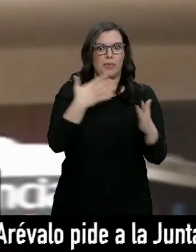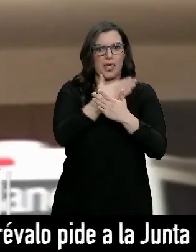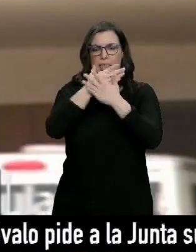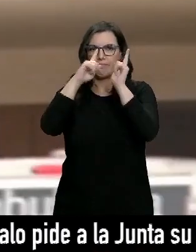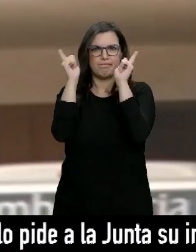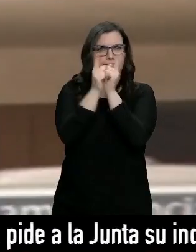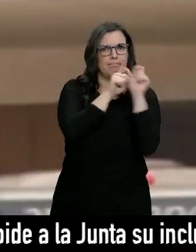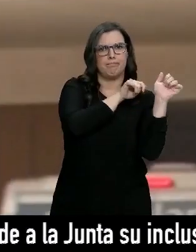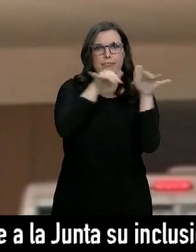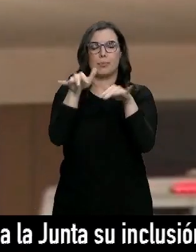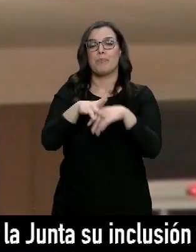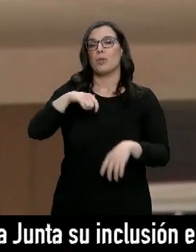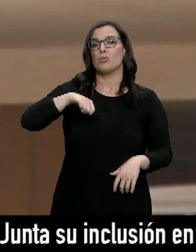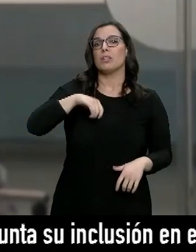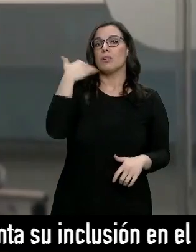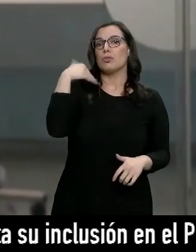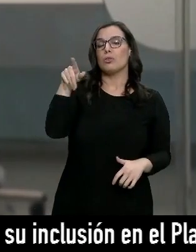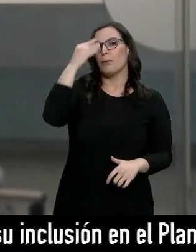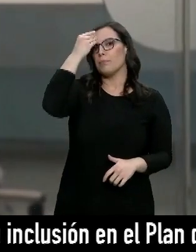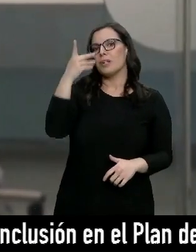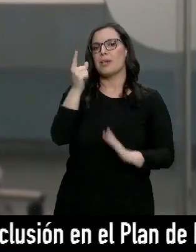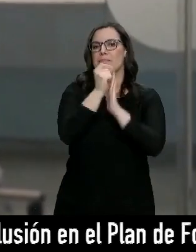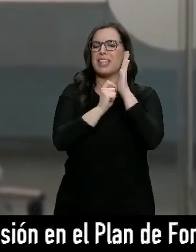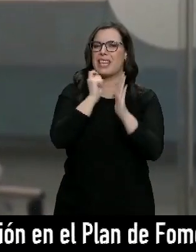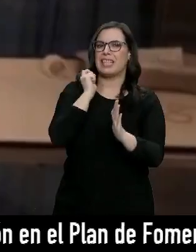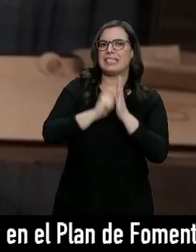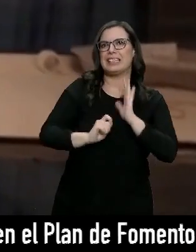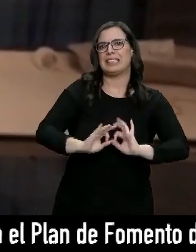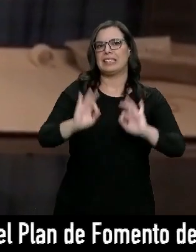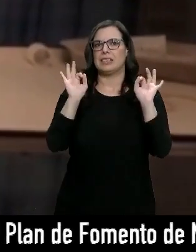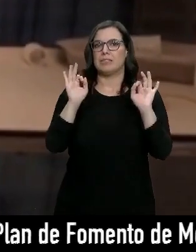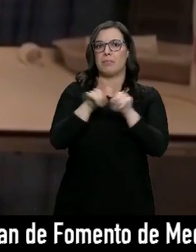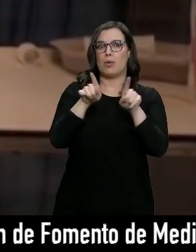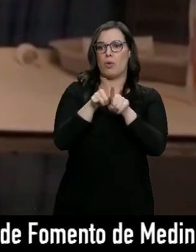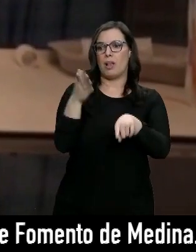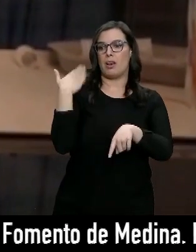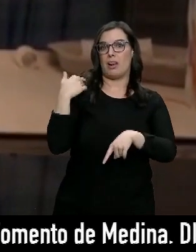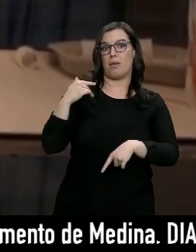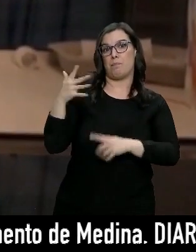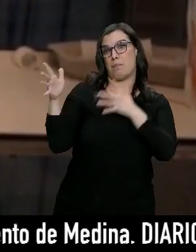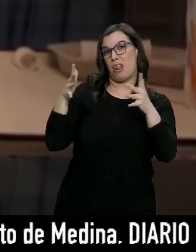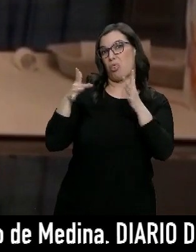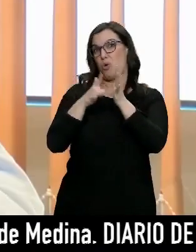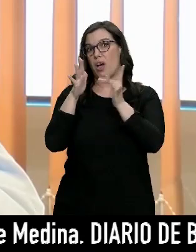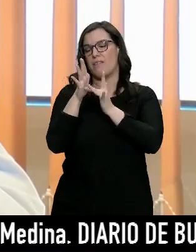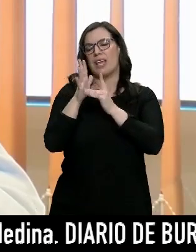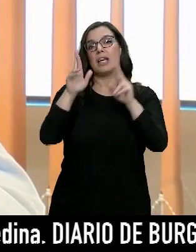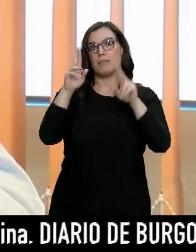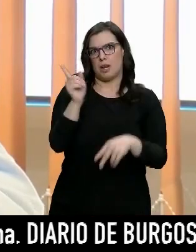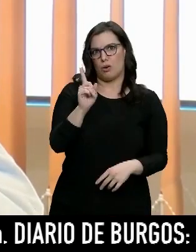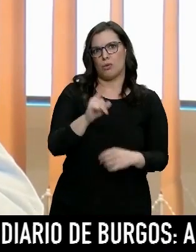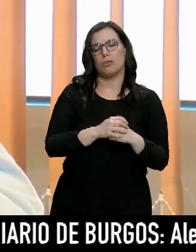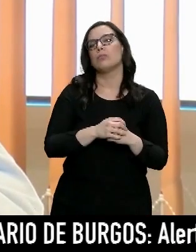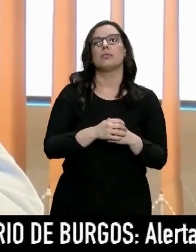El hospital de Soria, no obstante, espera no tener que tomar medidas excepcionales como sí hizo en la primera ola. Que no lleguemos a